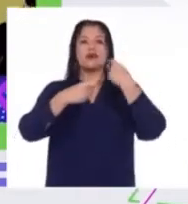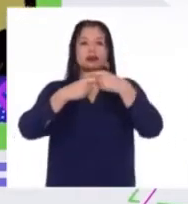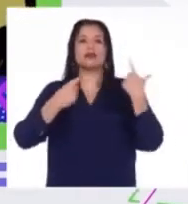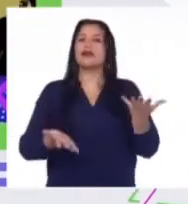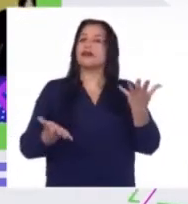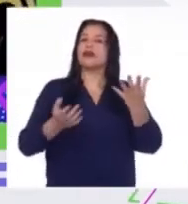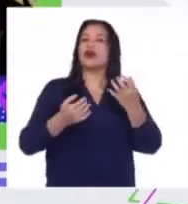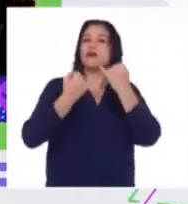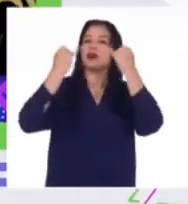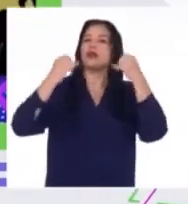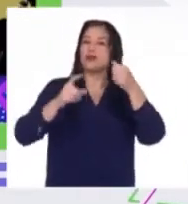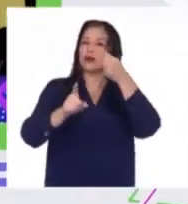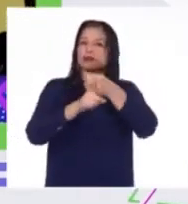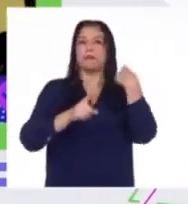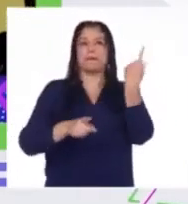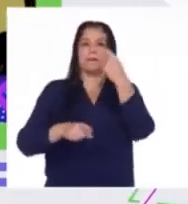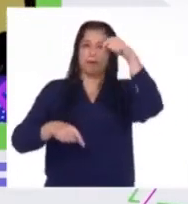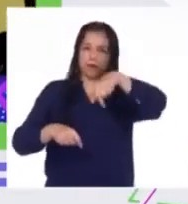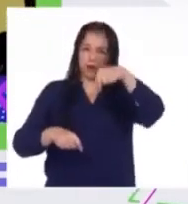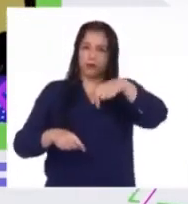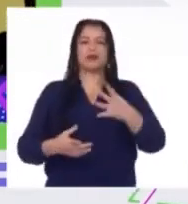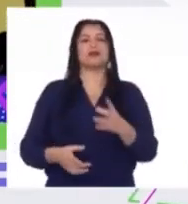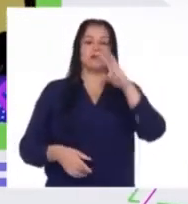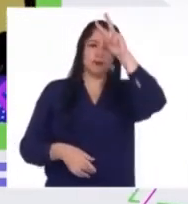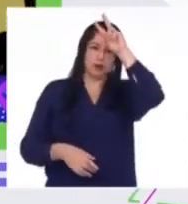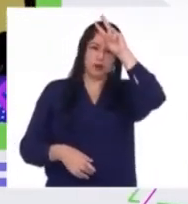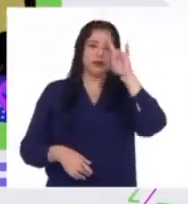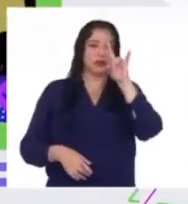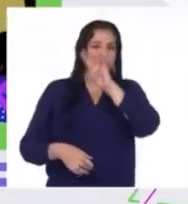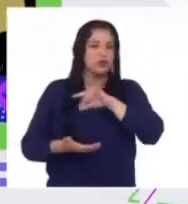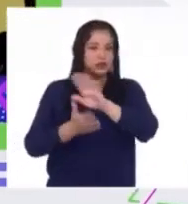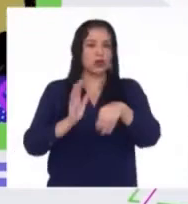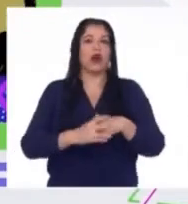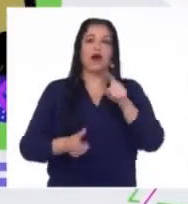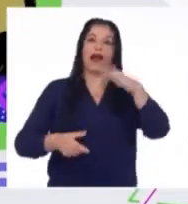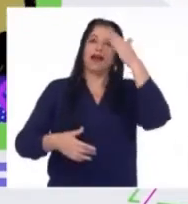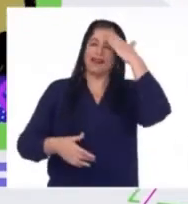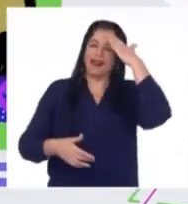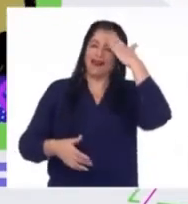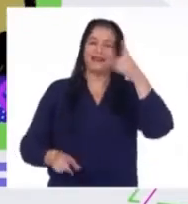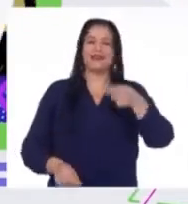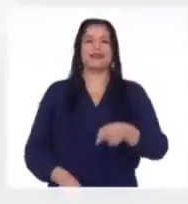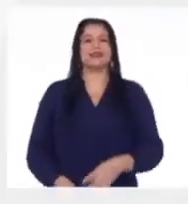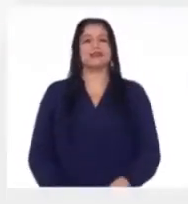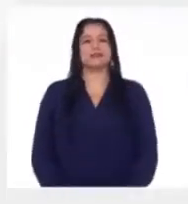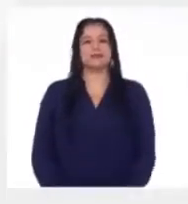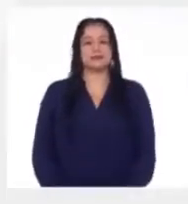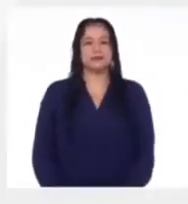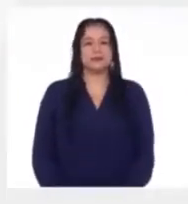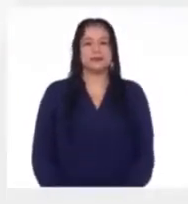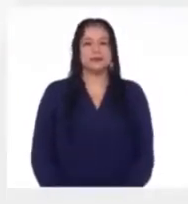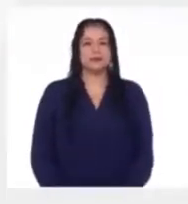lenguas oficiales del Perú. Ahora ya lo sabes.